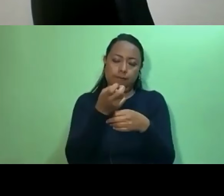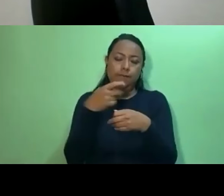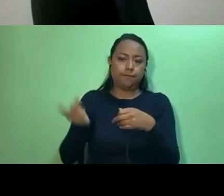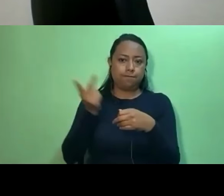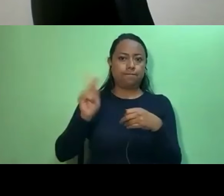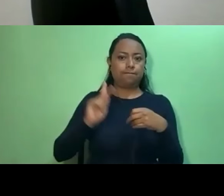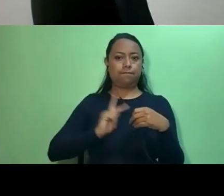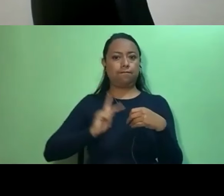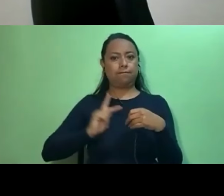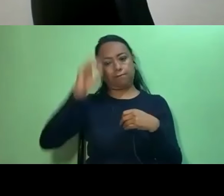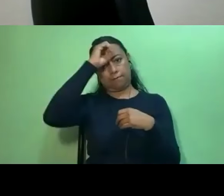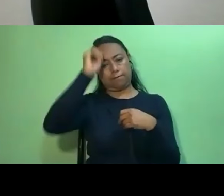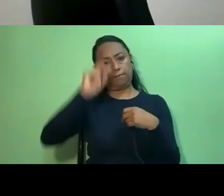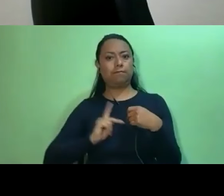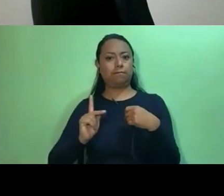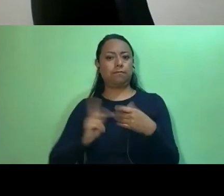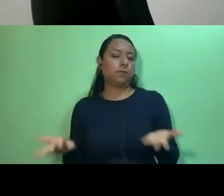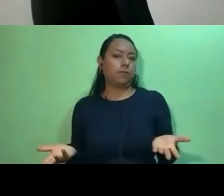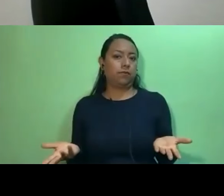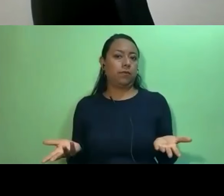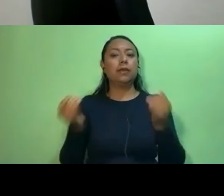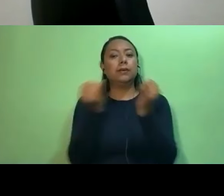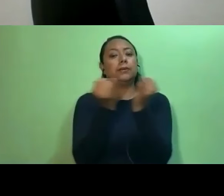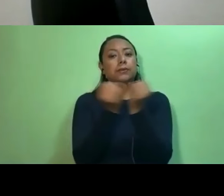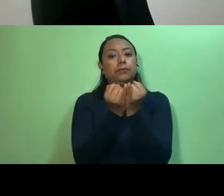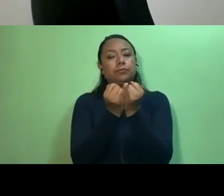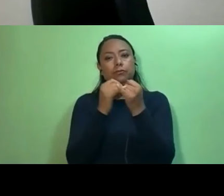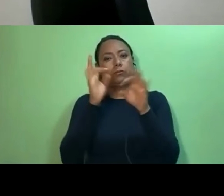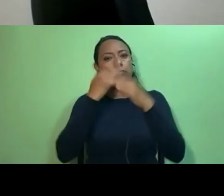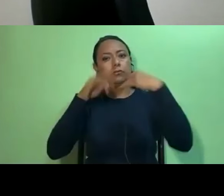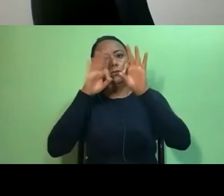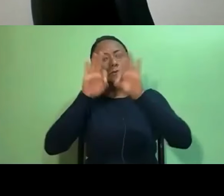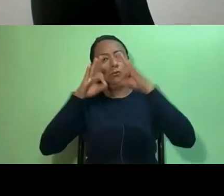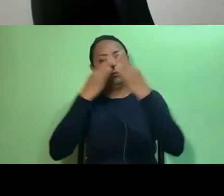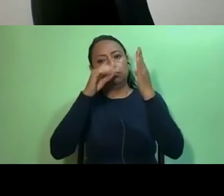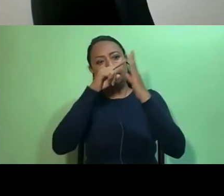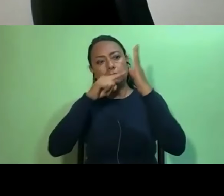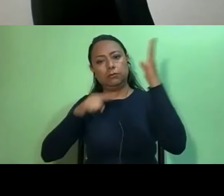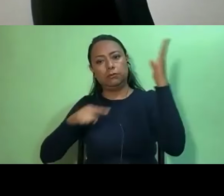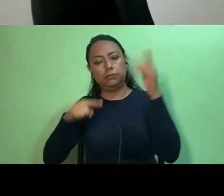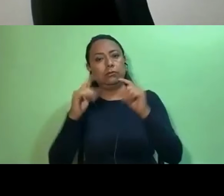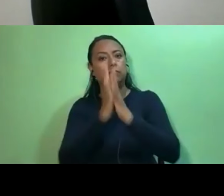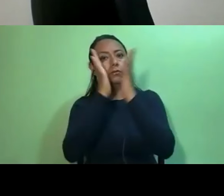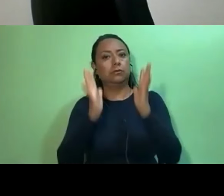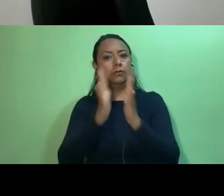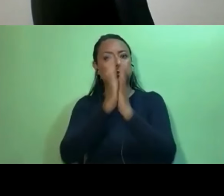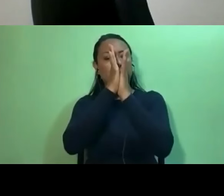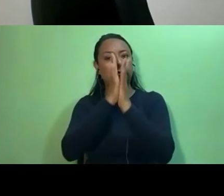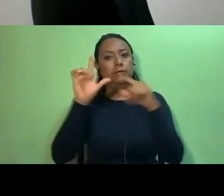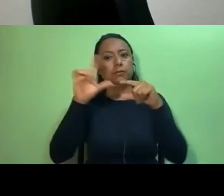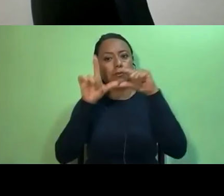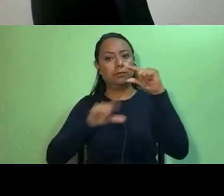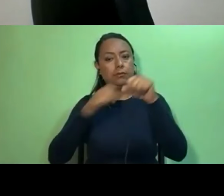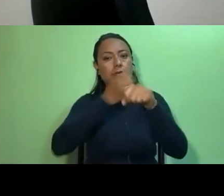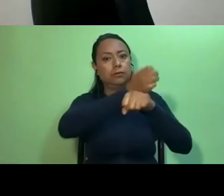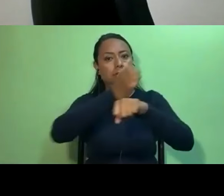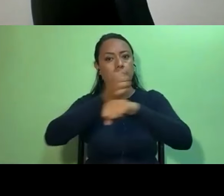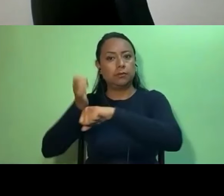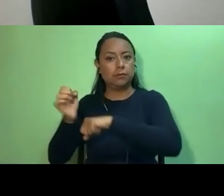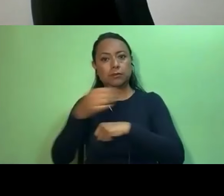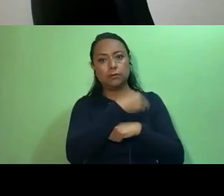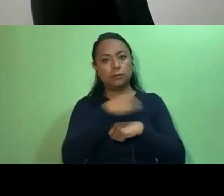ese sentido. No, por supuesto, todas aquellas que aparecen de las fórmulas fiscales de participación nacional de las entidades y municipios, eso es